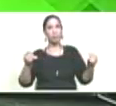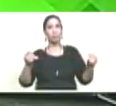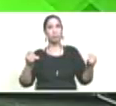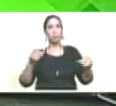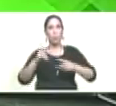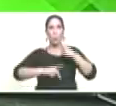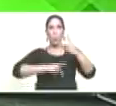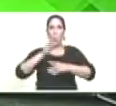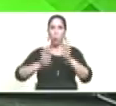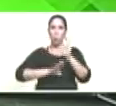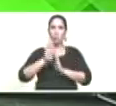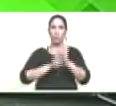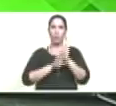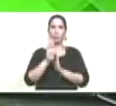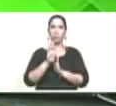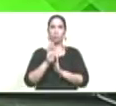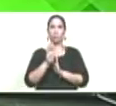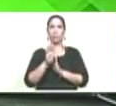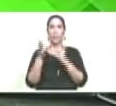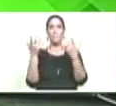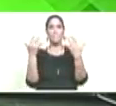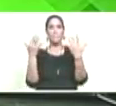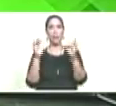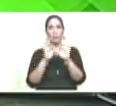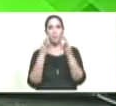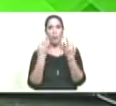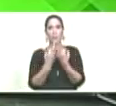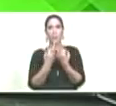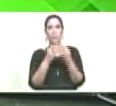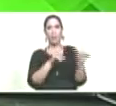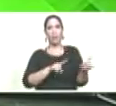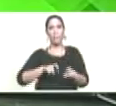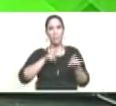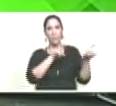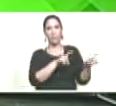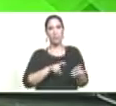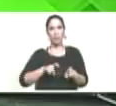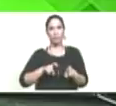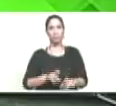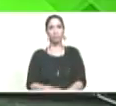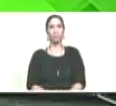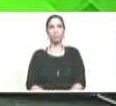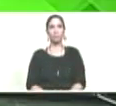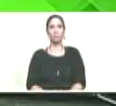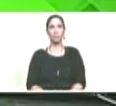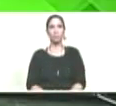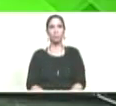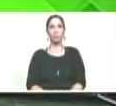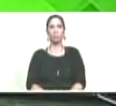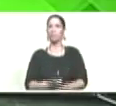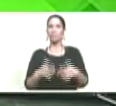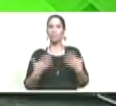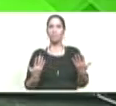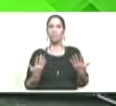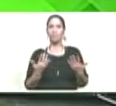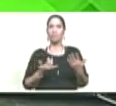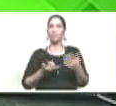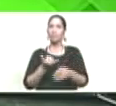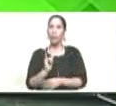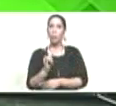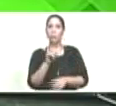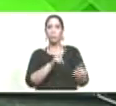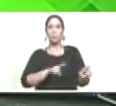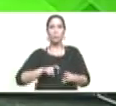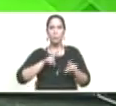productivas en manos de las familias campesinas y qué vamos a producir?